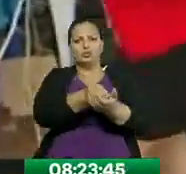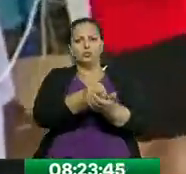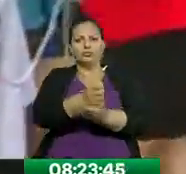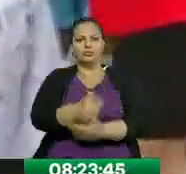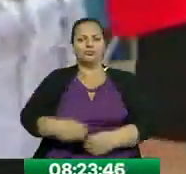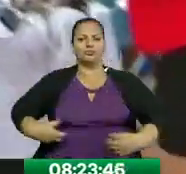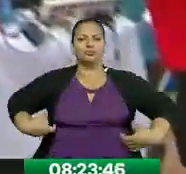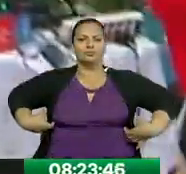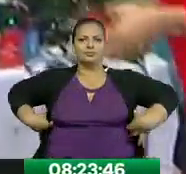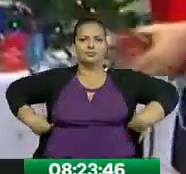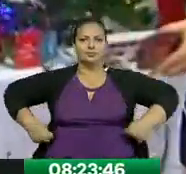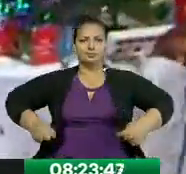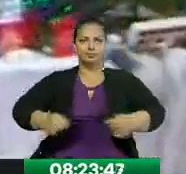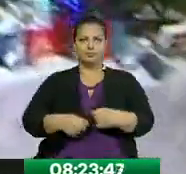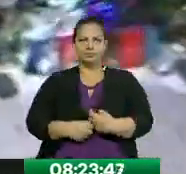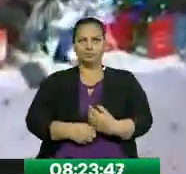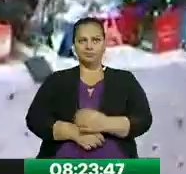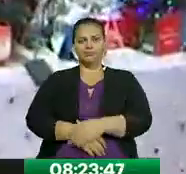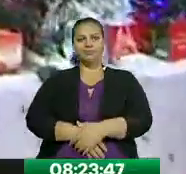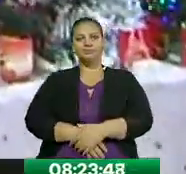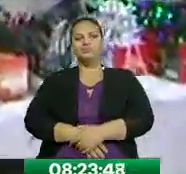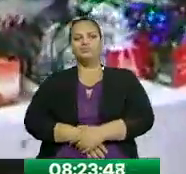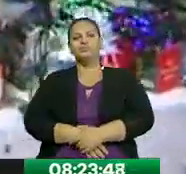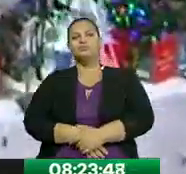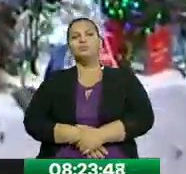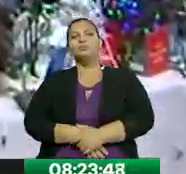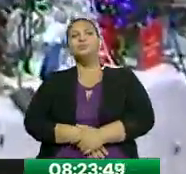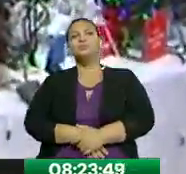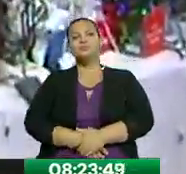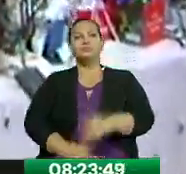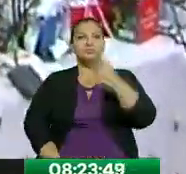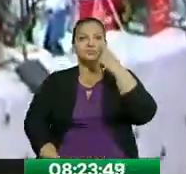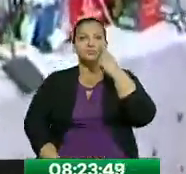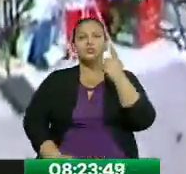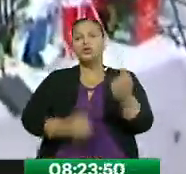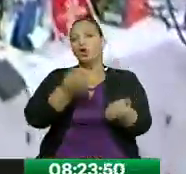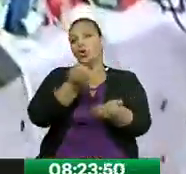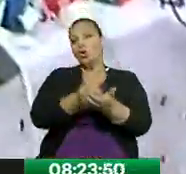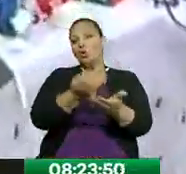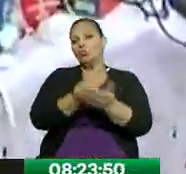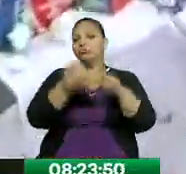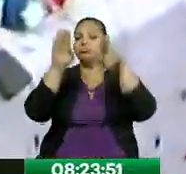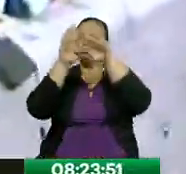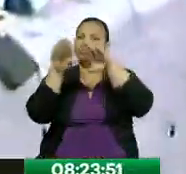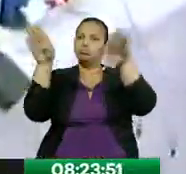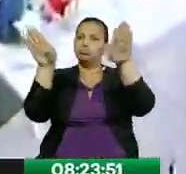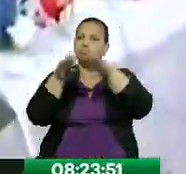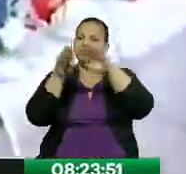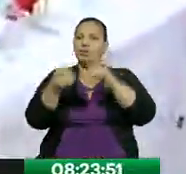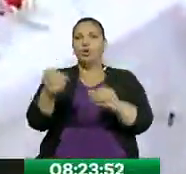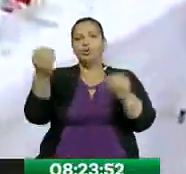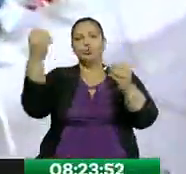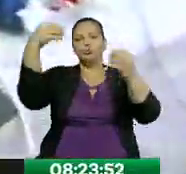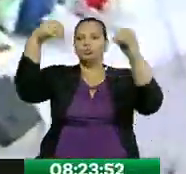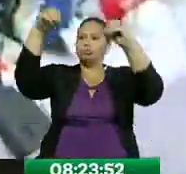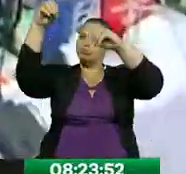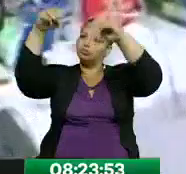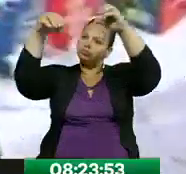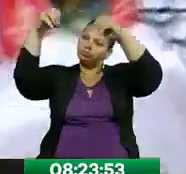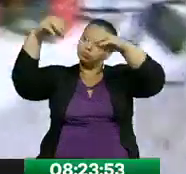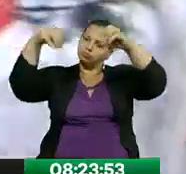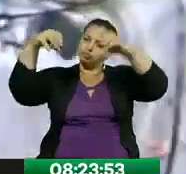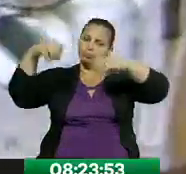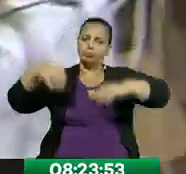dice. Foquitos, adornos para los arbolitos, el pesebre. Miren acá, ellos